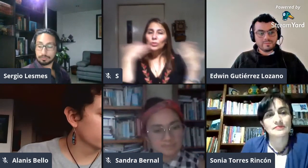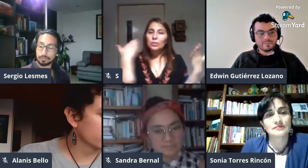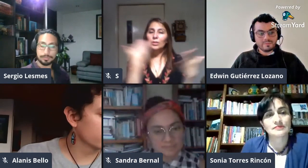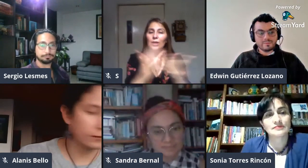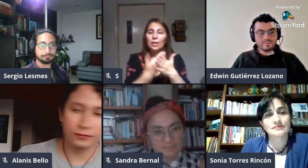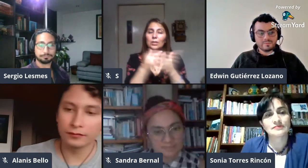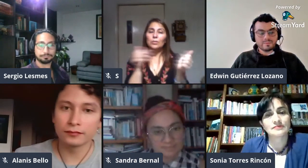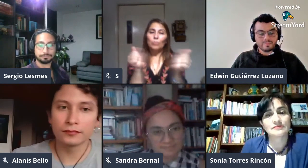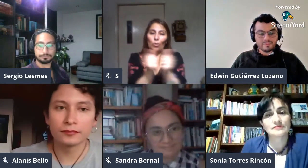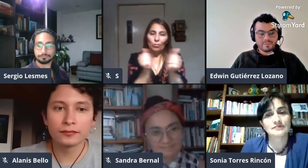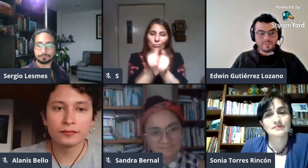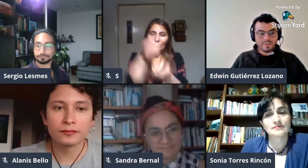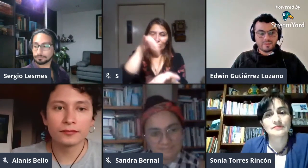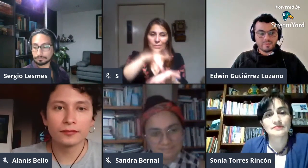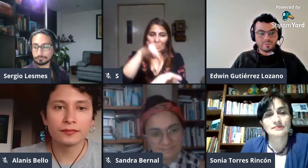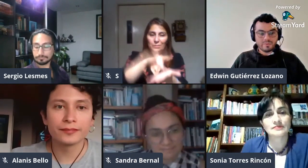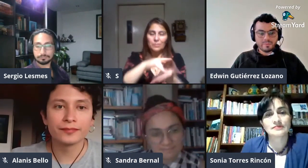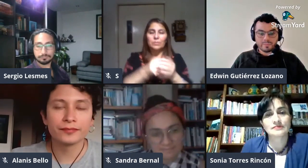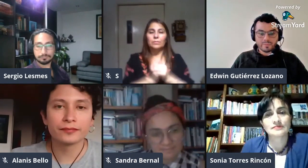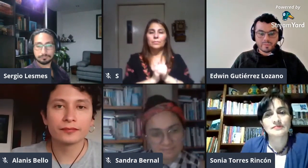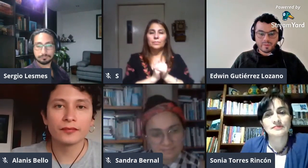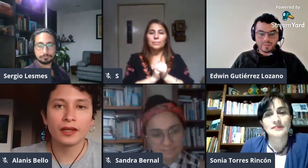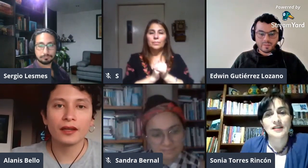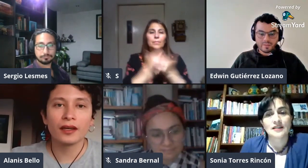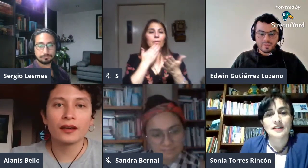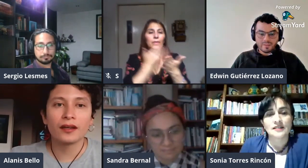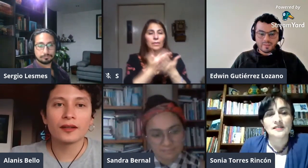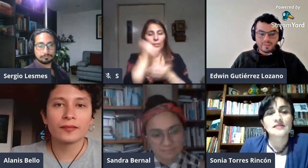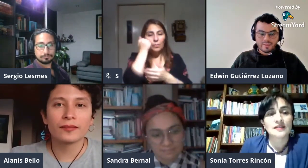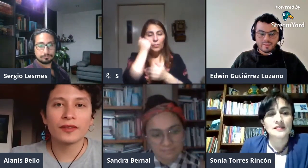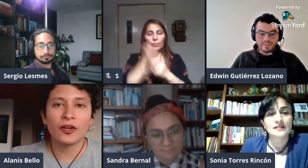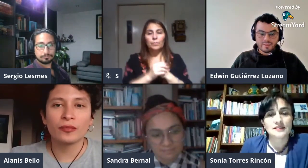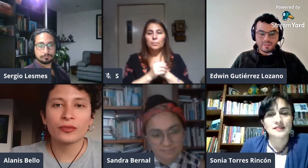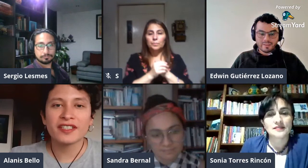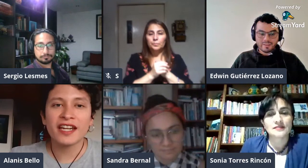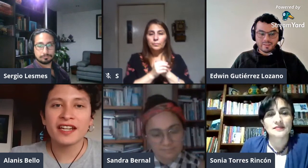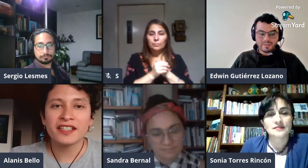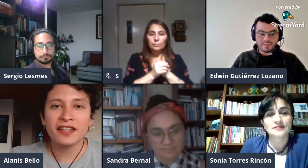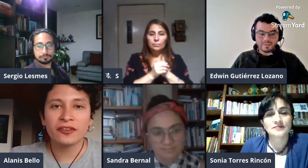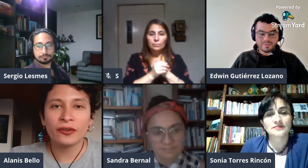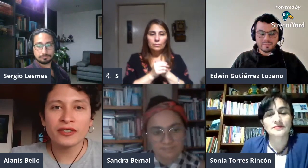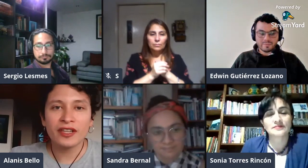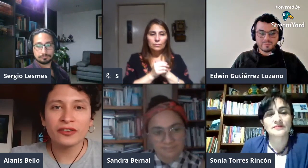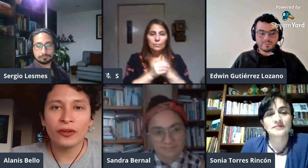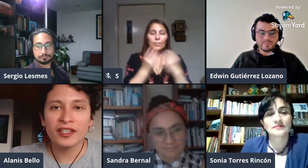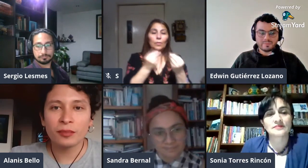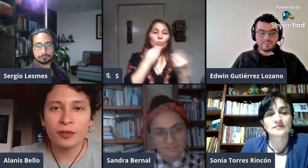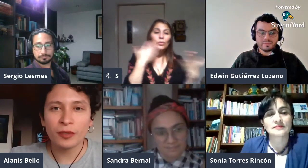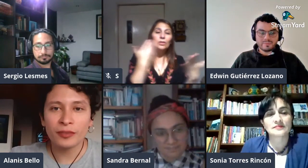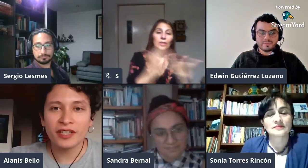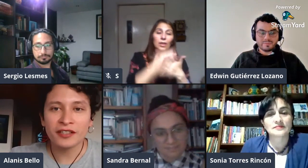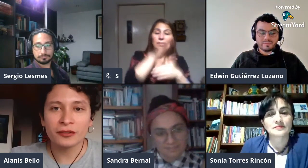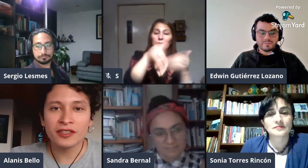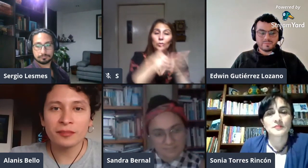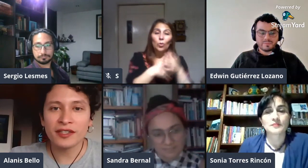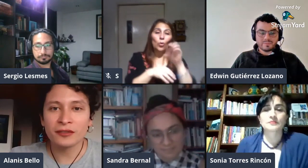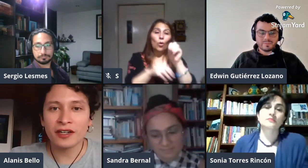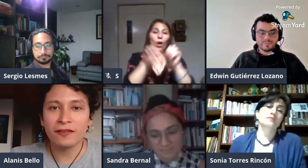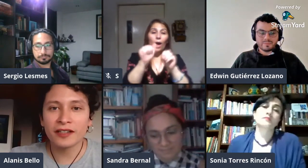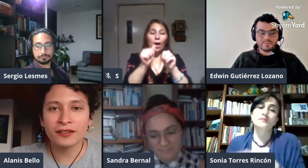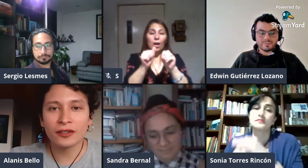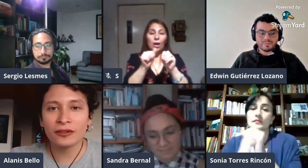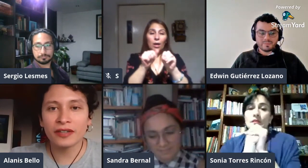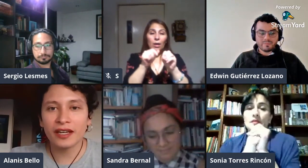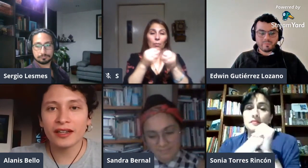compañía. Gracias, profe. No, muchas gracias a todos, a todas, por propiciar estos espacios